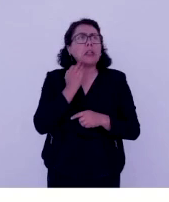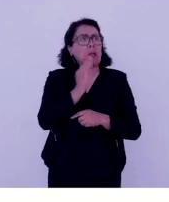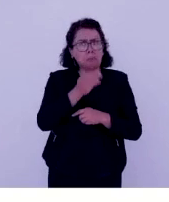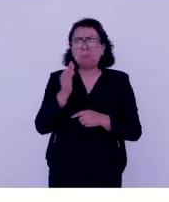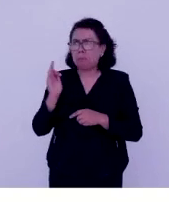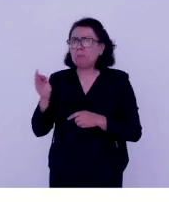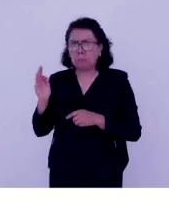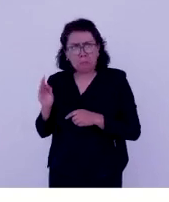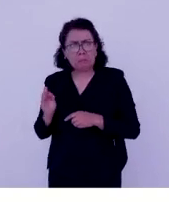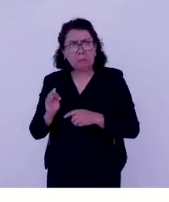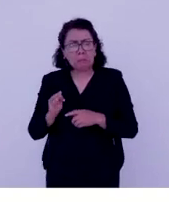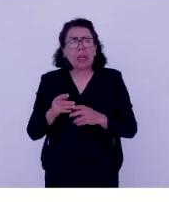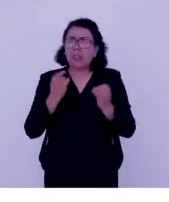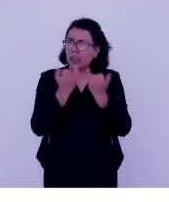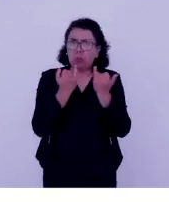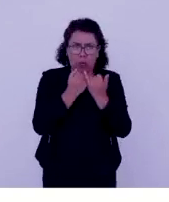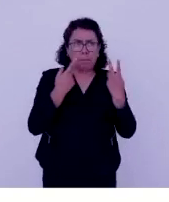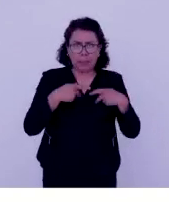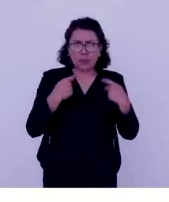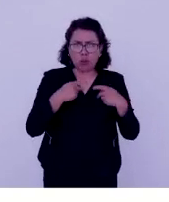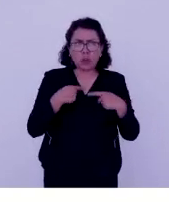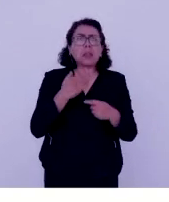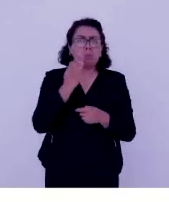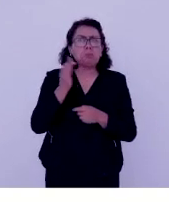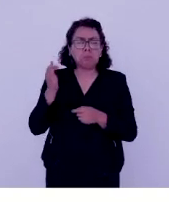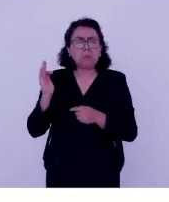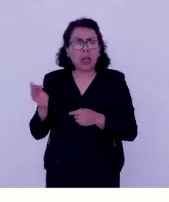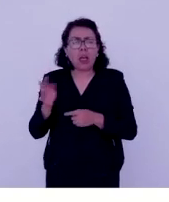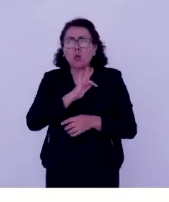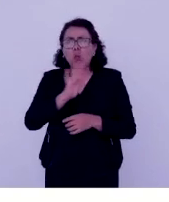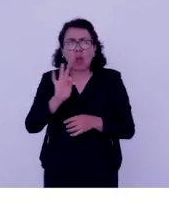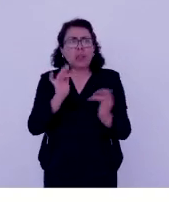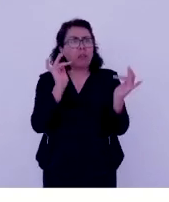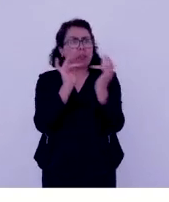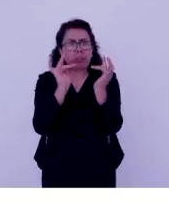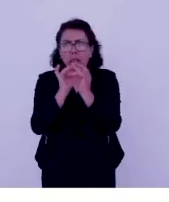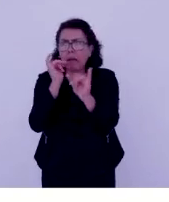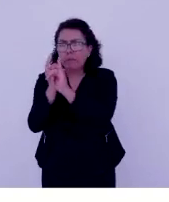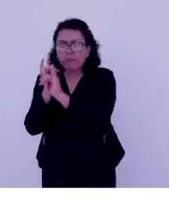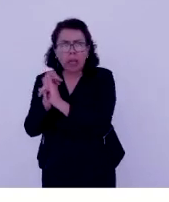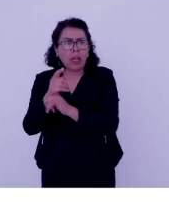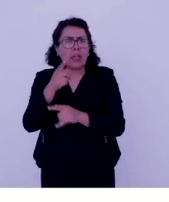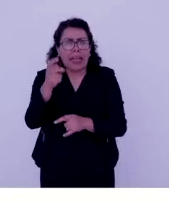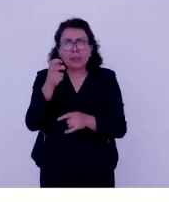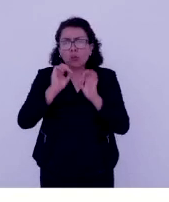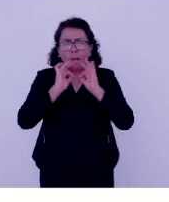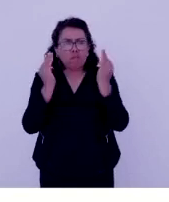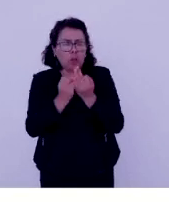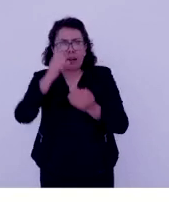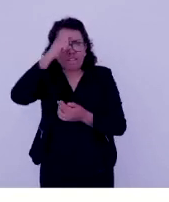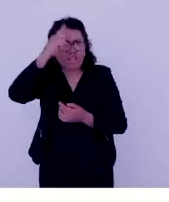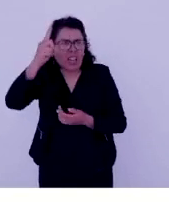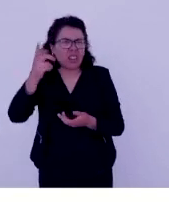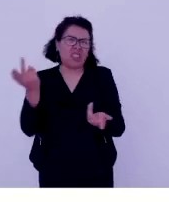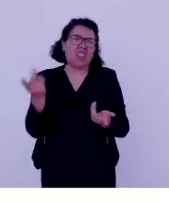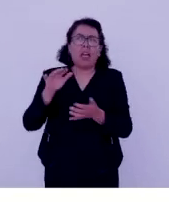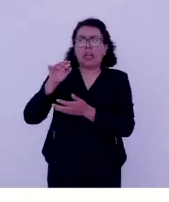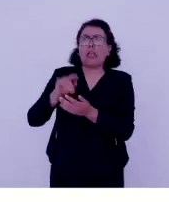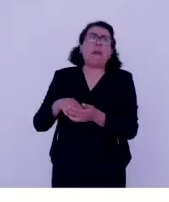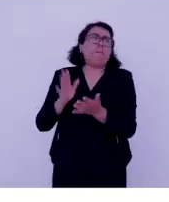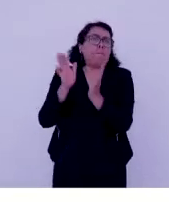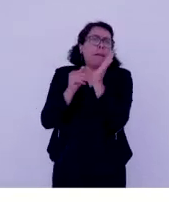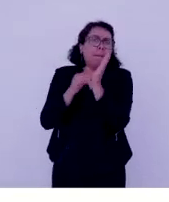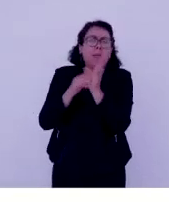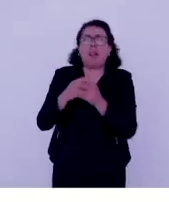usuarios para cada vez más hacer uso de las tecnologías al ser métodos confiables y dejar atrás el papel que deba